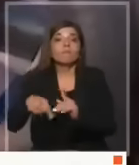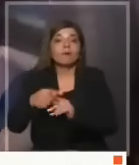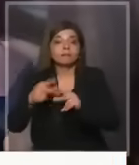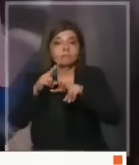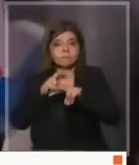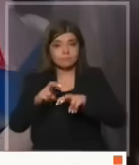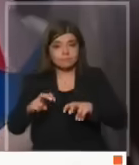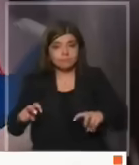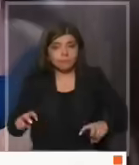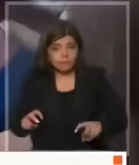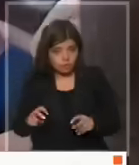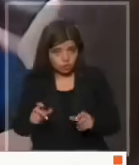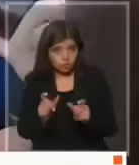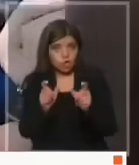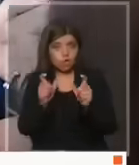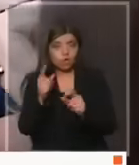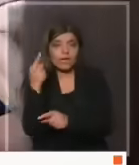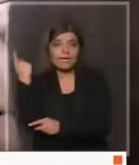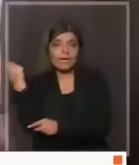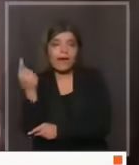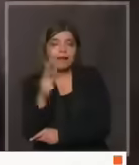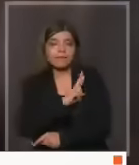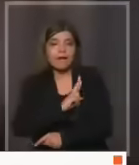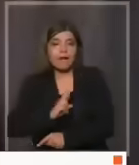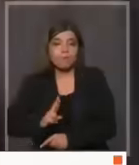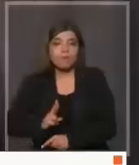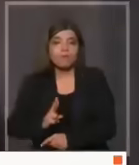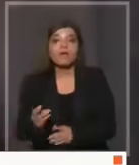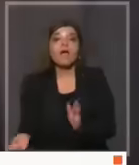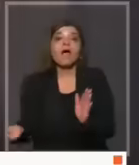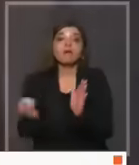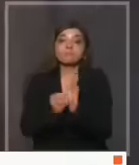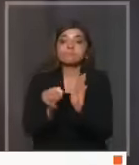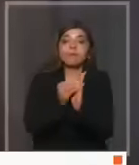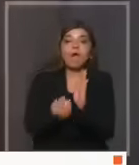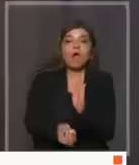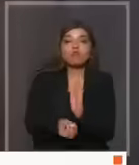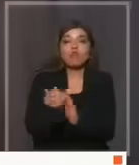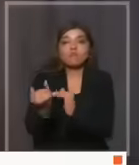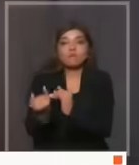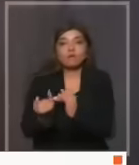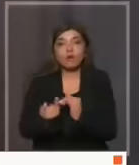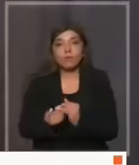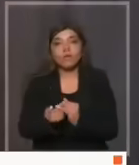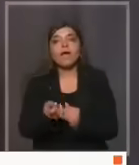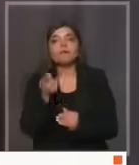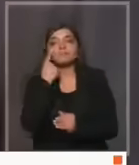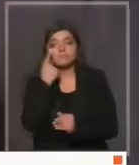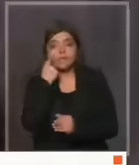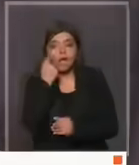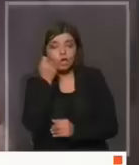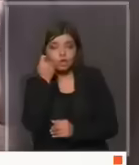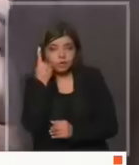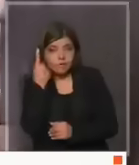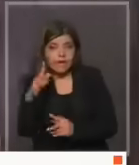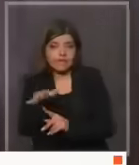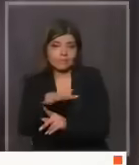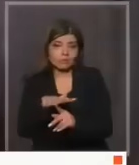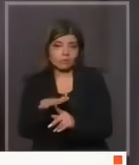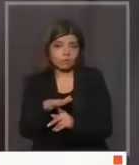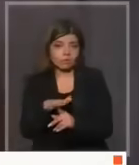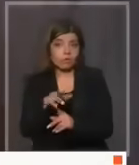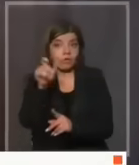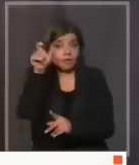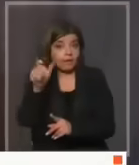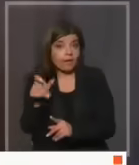República, tenemos nuevos testimonios. Y todos ellos indican que se conocía la situación de déficit, que sin embargo la exalcaldesa